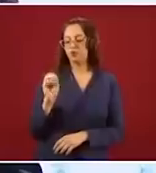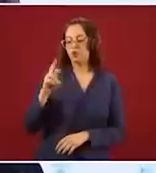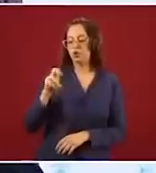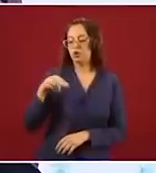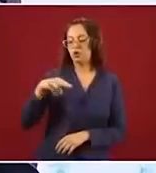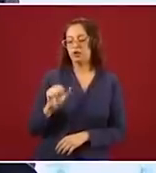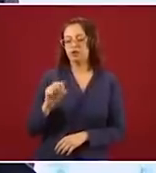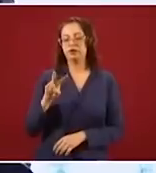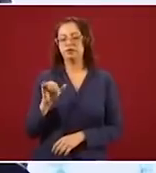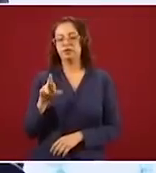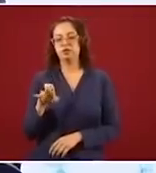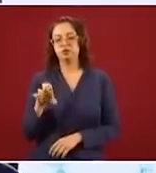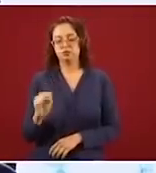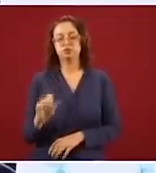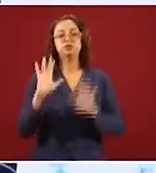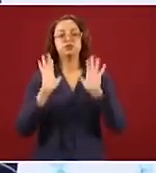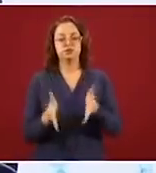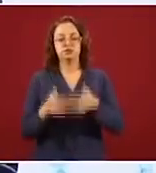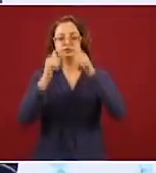está siendo atendido.